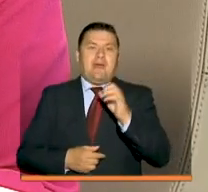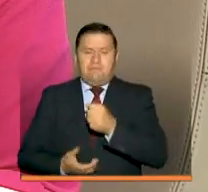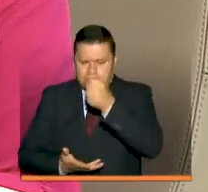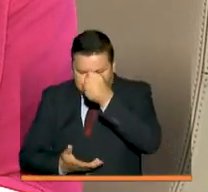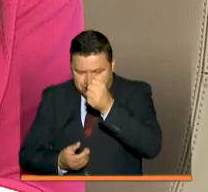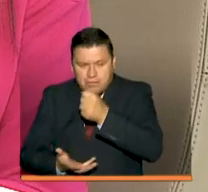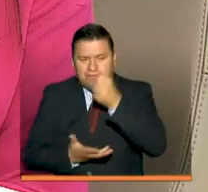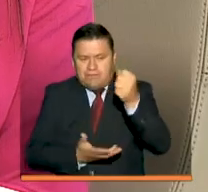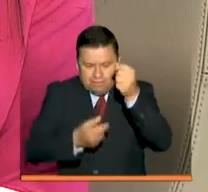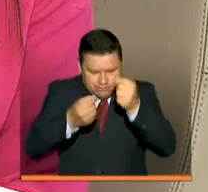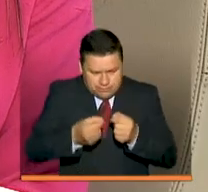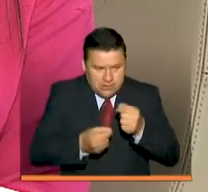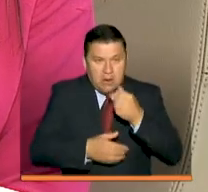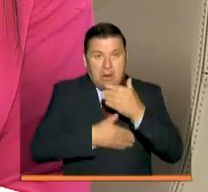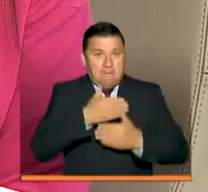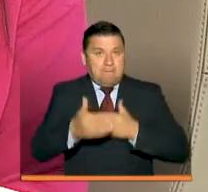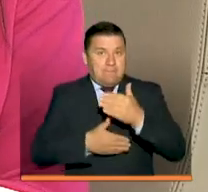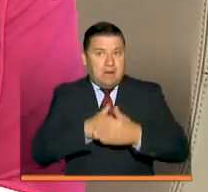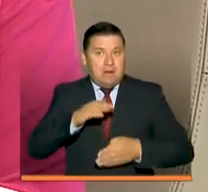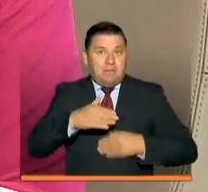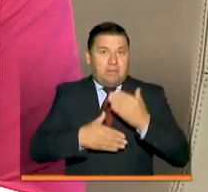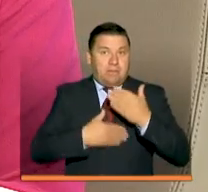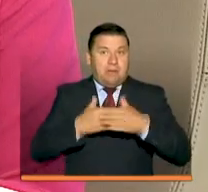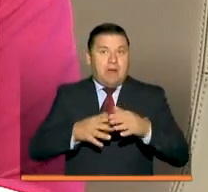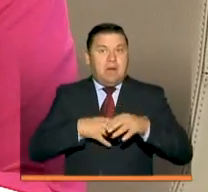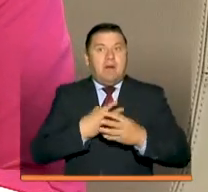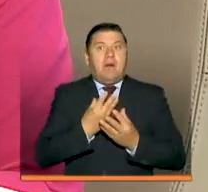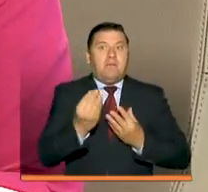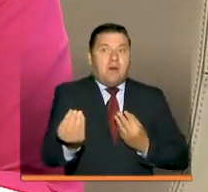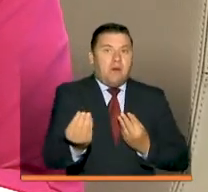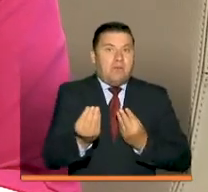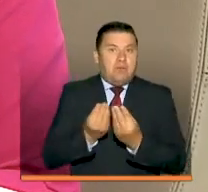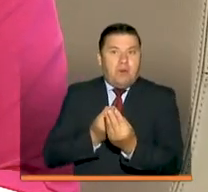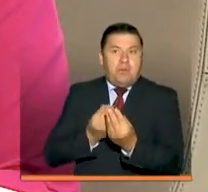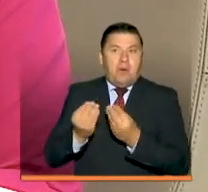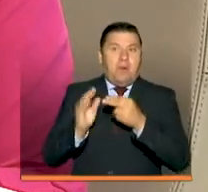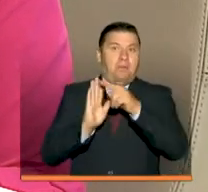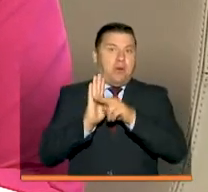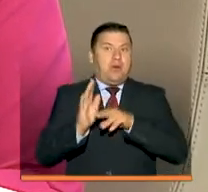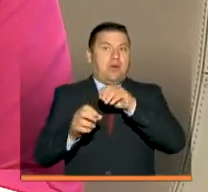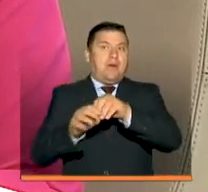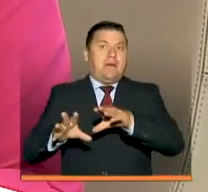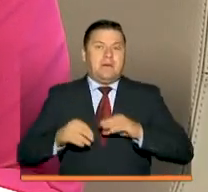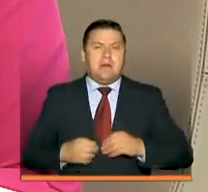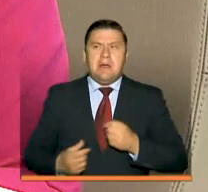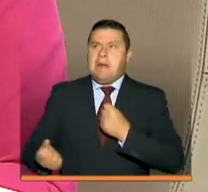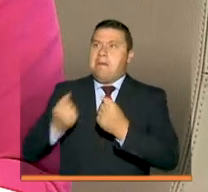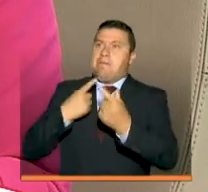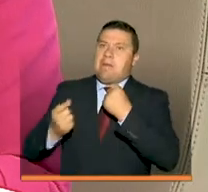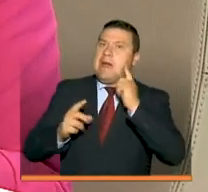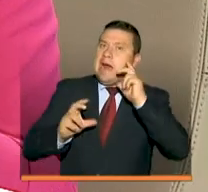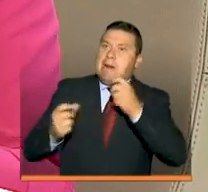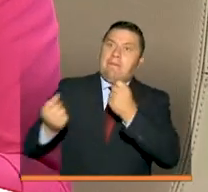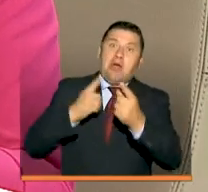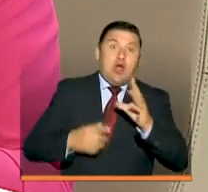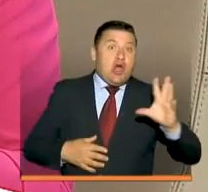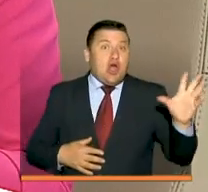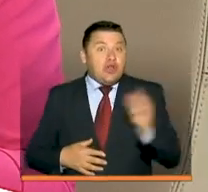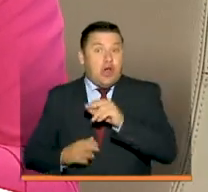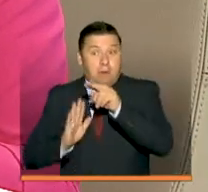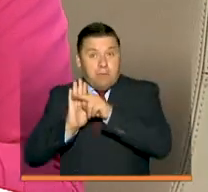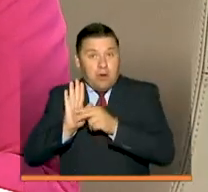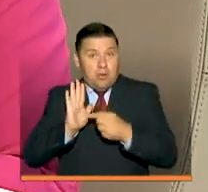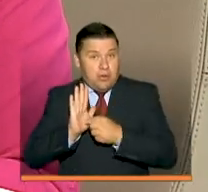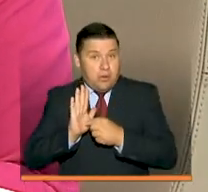recursos dispuestos para que en la medida que van iniciando los procesos de alternancia puedan incluir los protocolos. Me preguntan mucho en la radio si son todos los